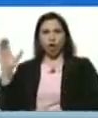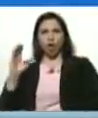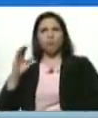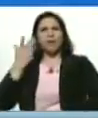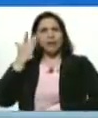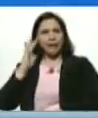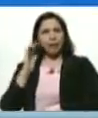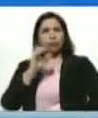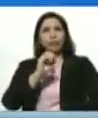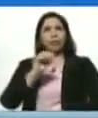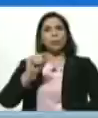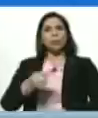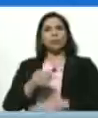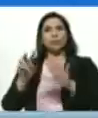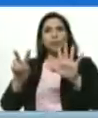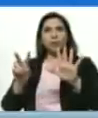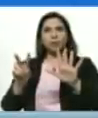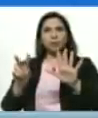0.7